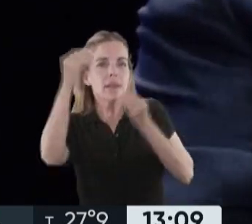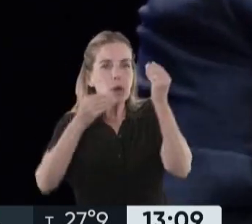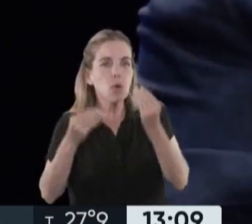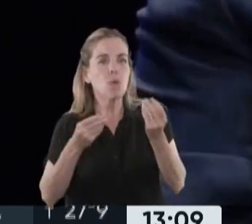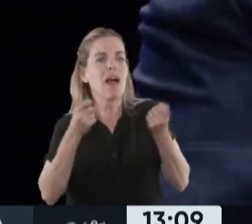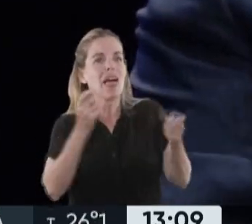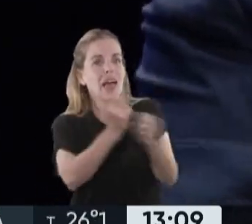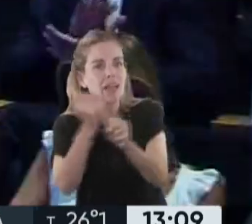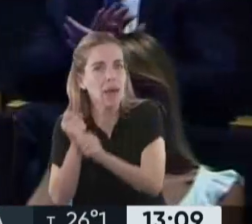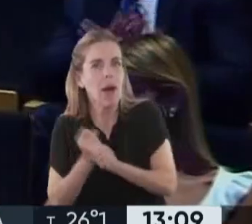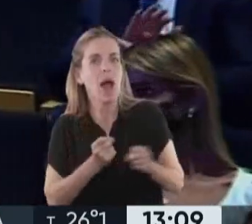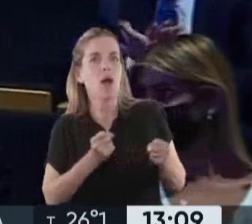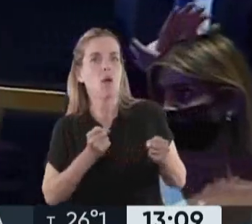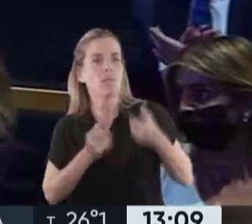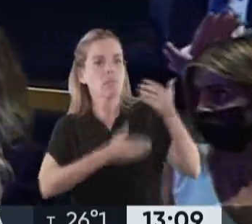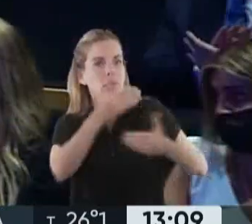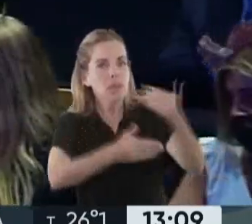desarrolle.